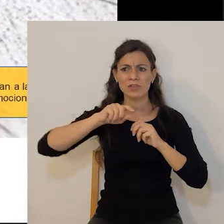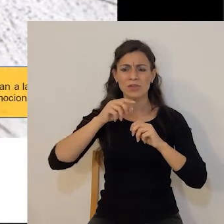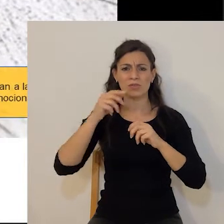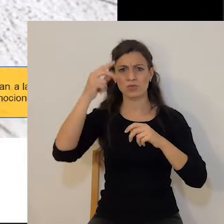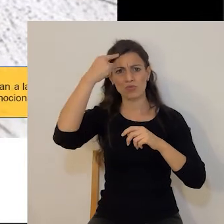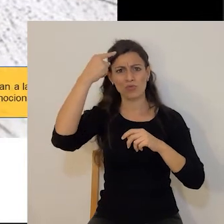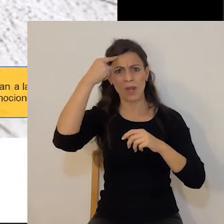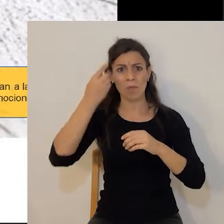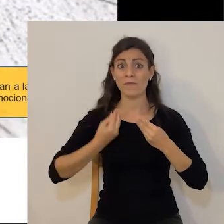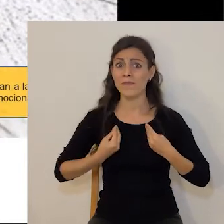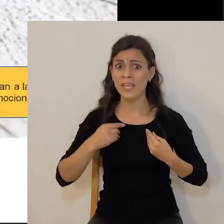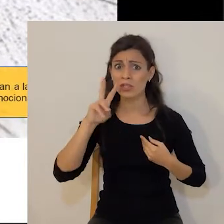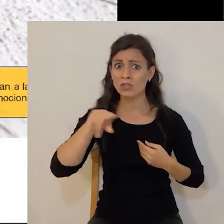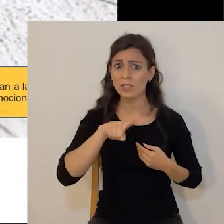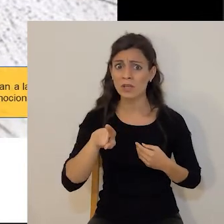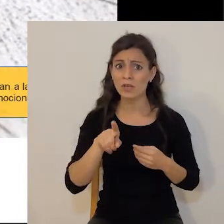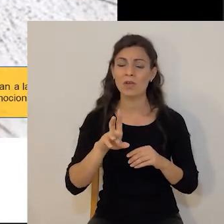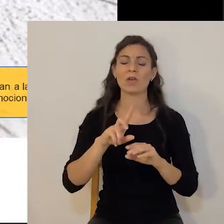todo, porque